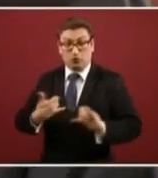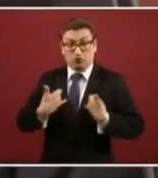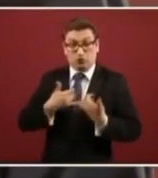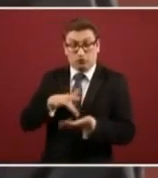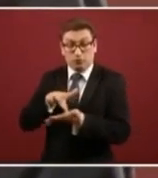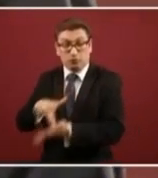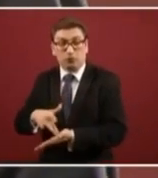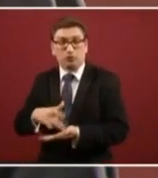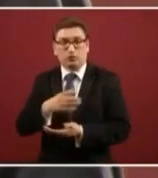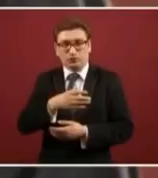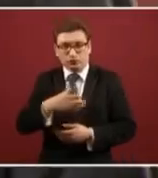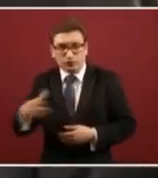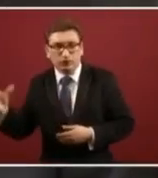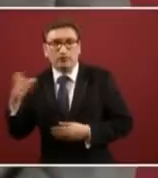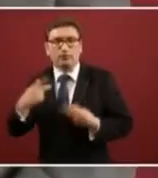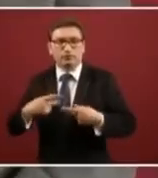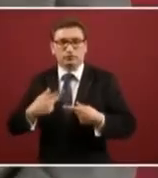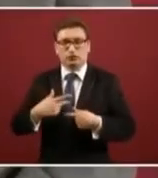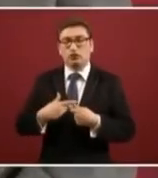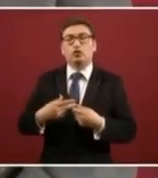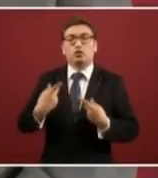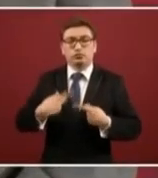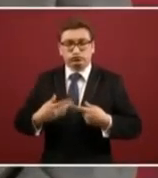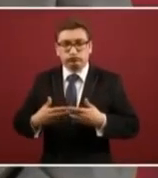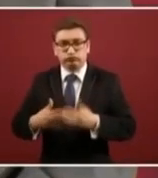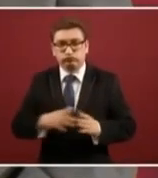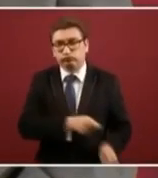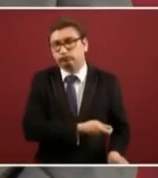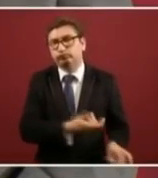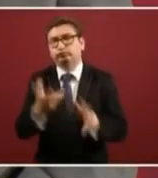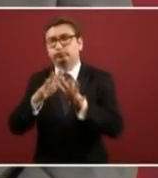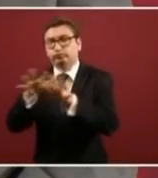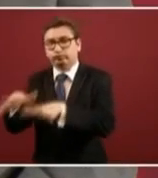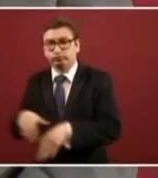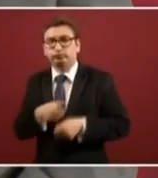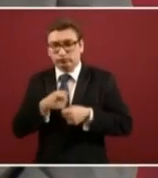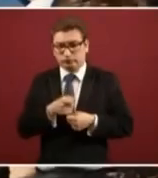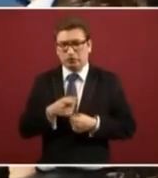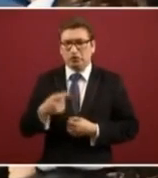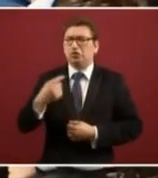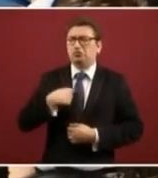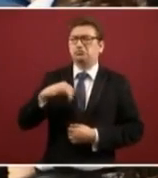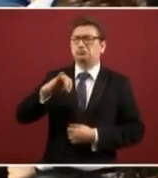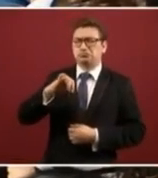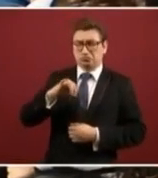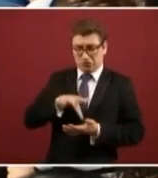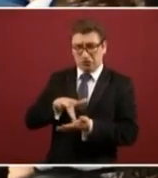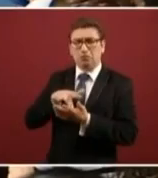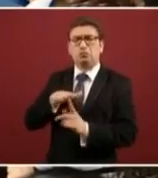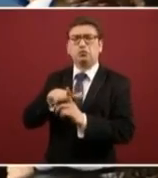los campesinos, si apoyar a los pescadores, es ser populista, que me apunten en la lista.